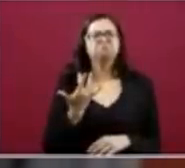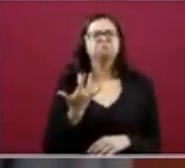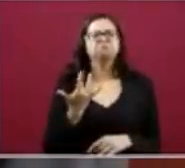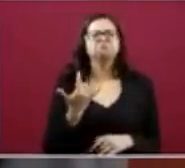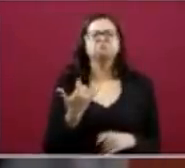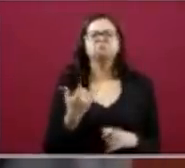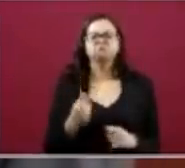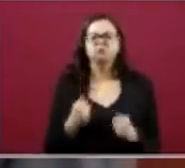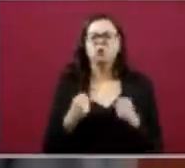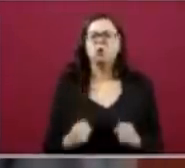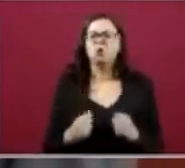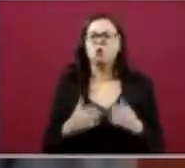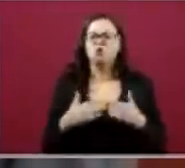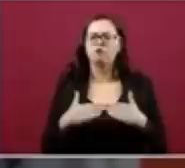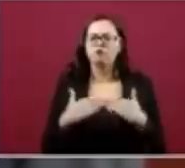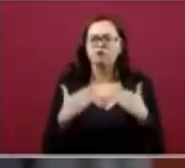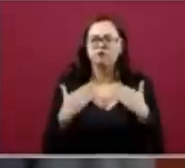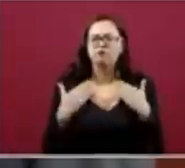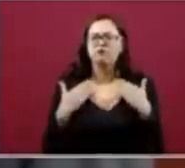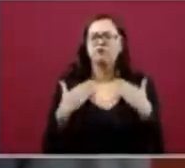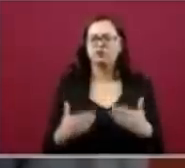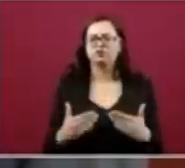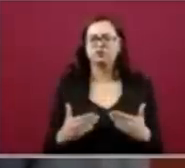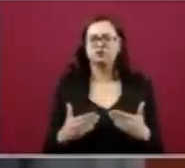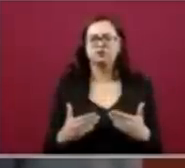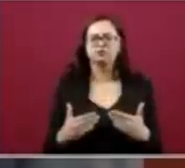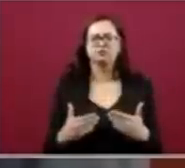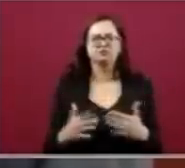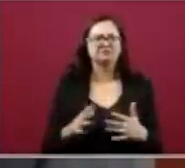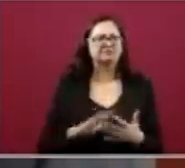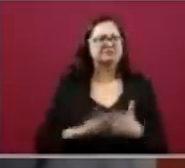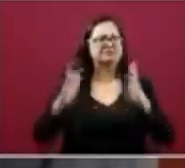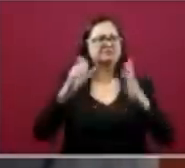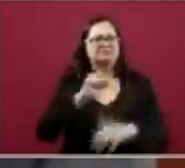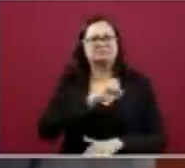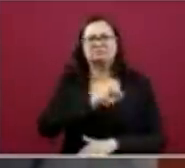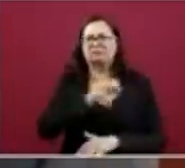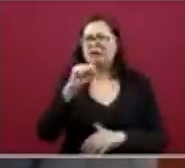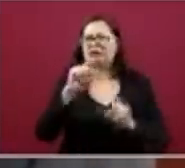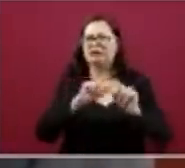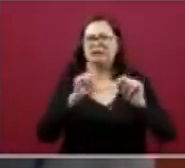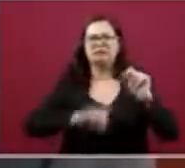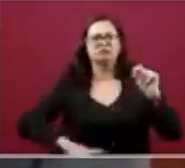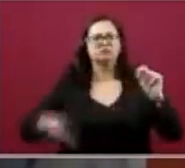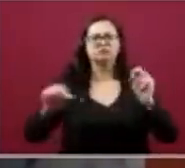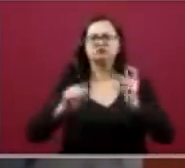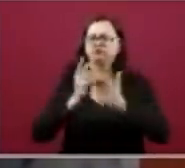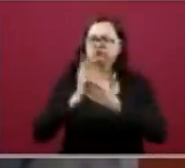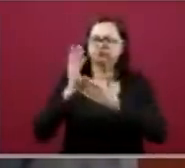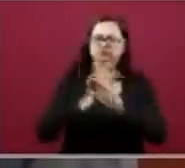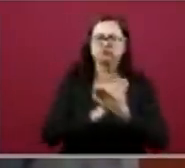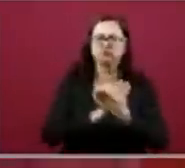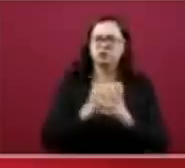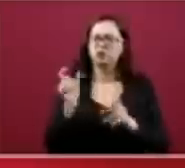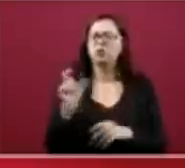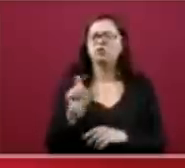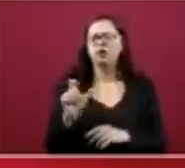seguro de que vamos a poder bajar la incidencia delictiva nacional con lo de la Guardia Nacional,